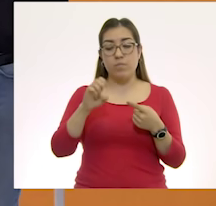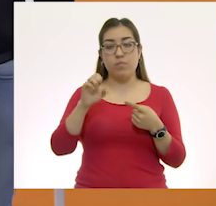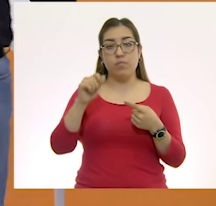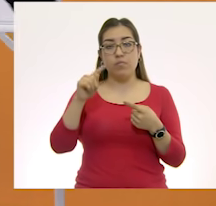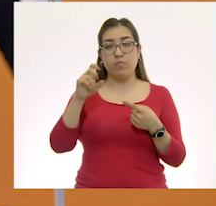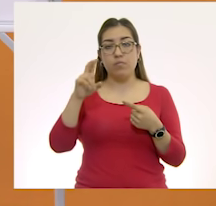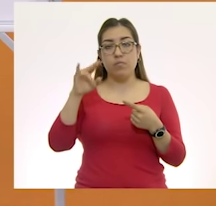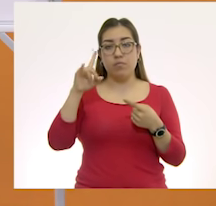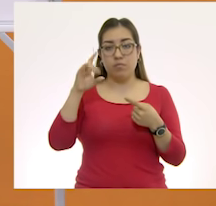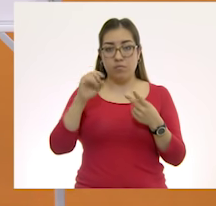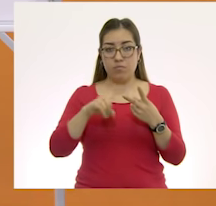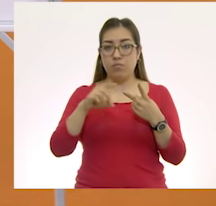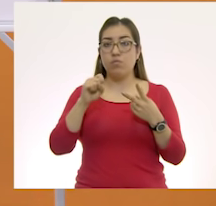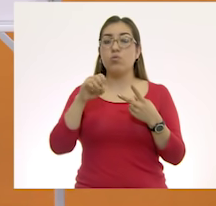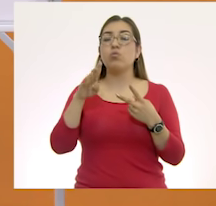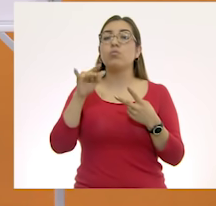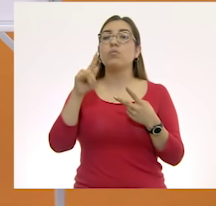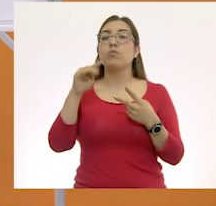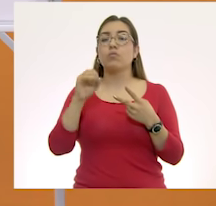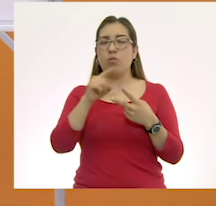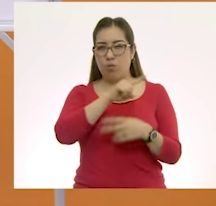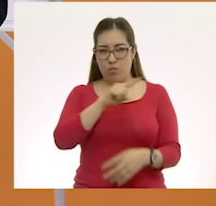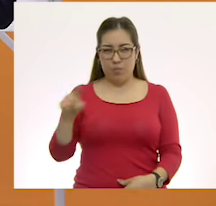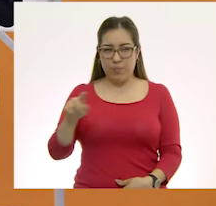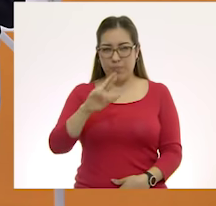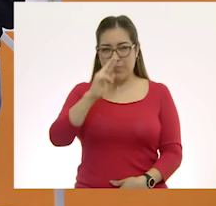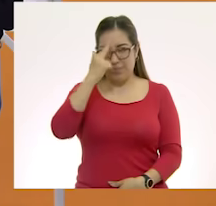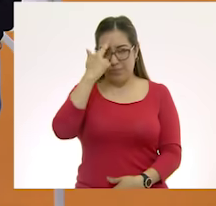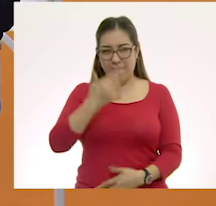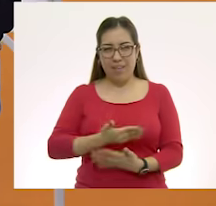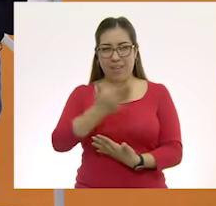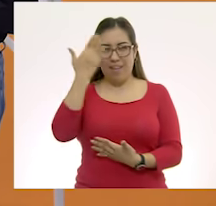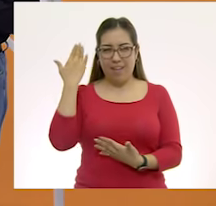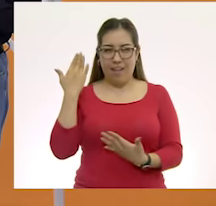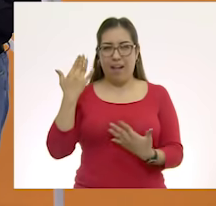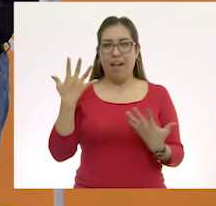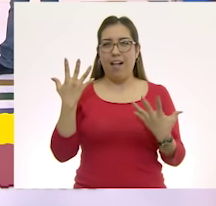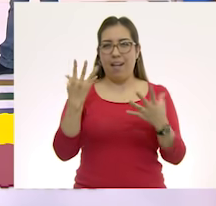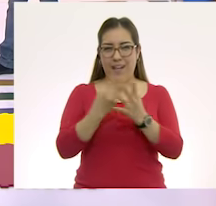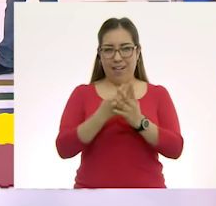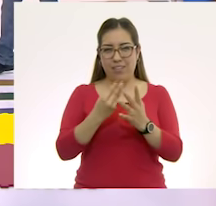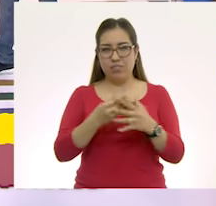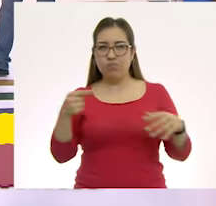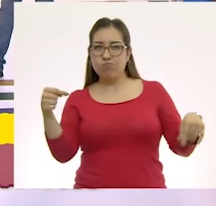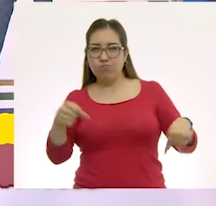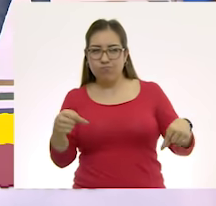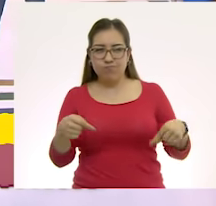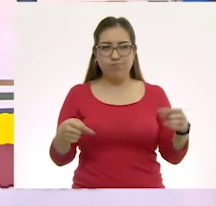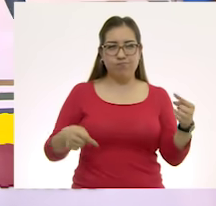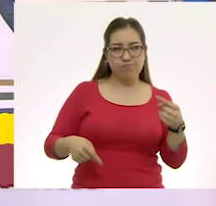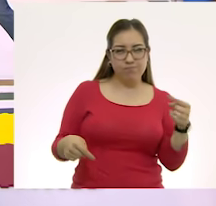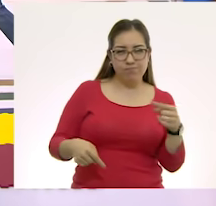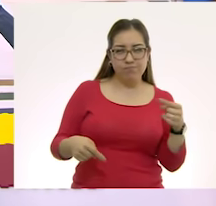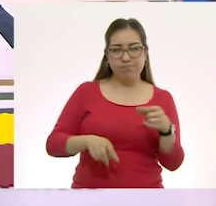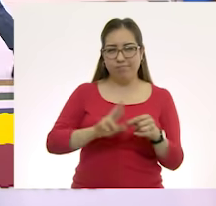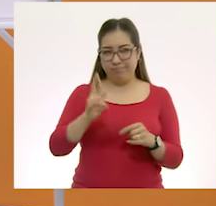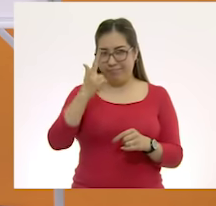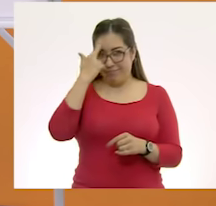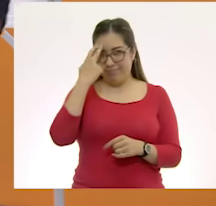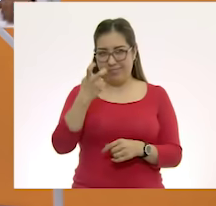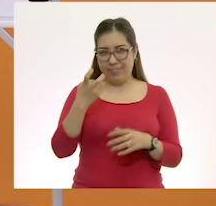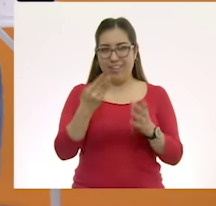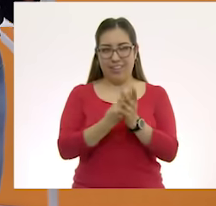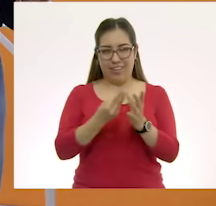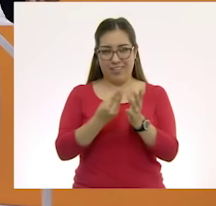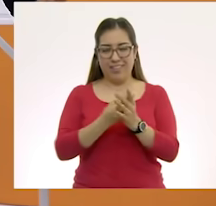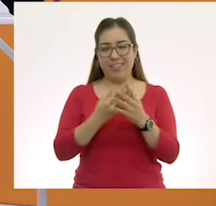súbita. Entonces, ¿recuerda nuestro rap de la clase pasada? Ay, estuvo súper divertido, si me acuerdo. Me divertí muchísimo con este rap. Tuvimos